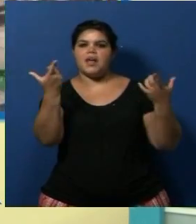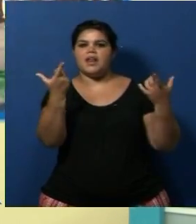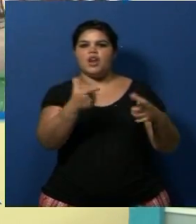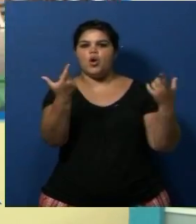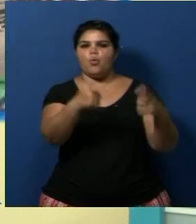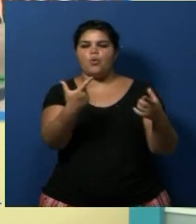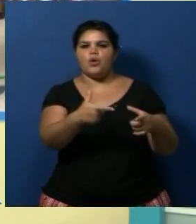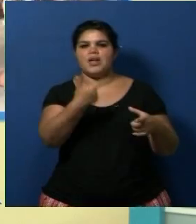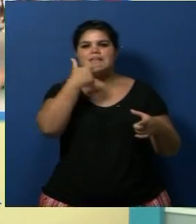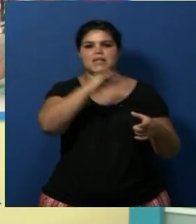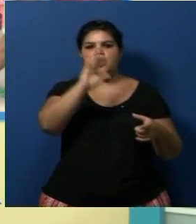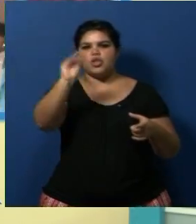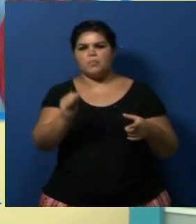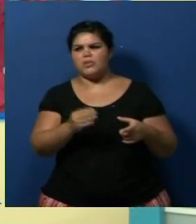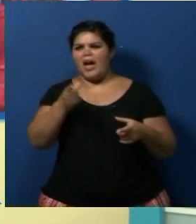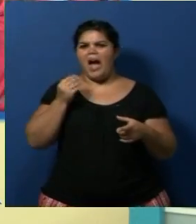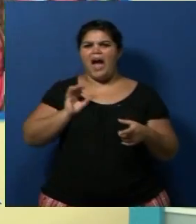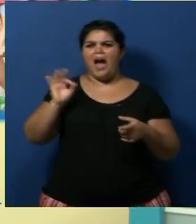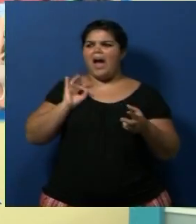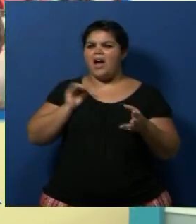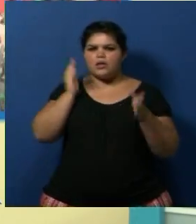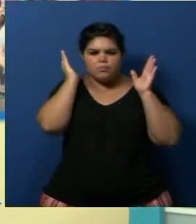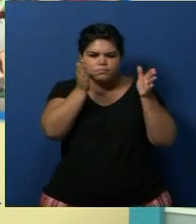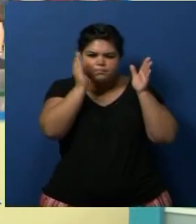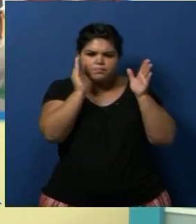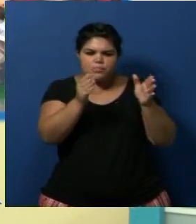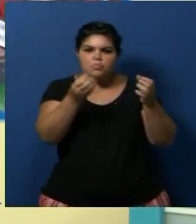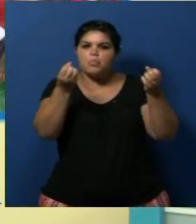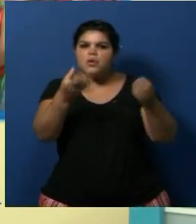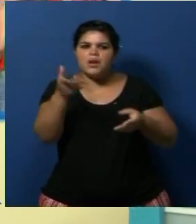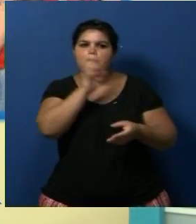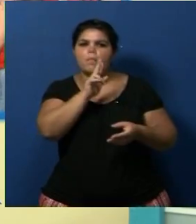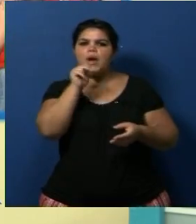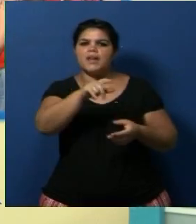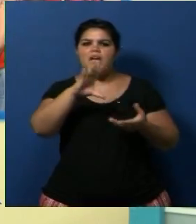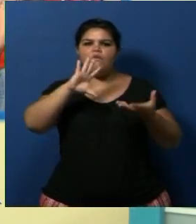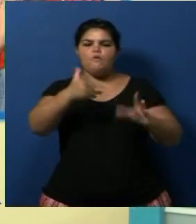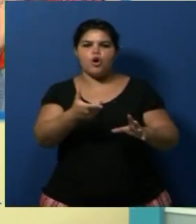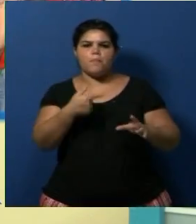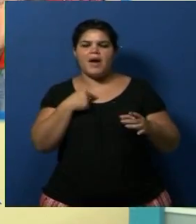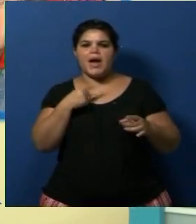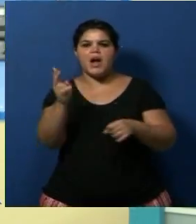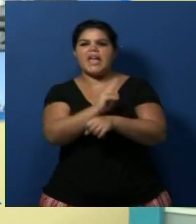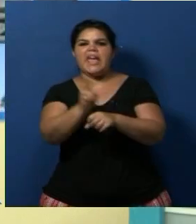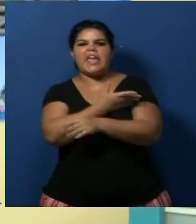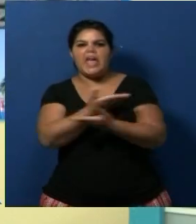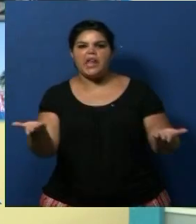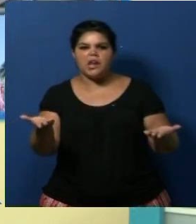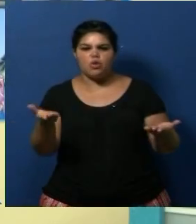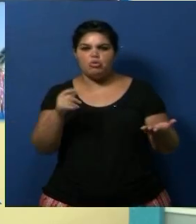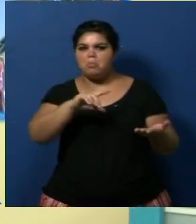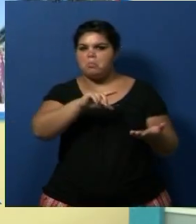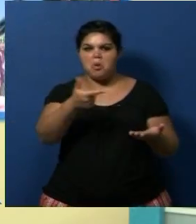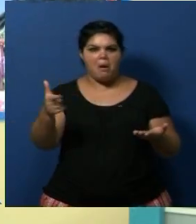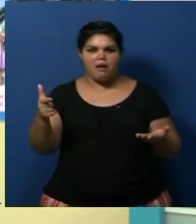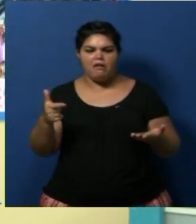muchos años, desde hace muchos años, con que estas mujeres no tienen una mirada de género respecto